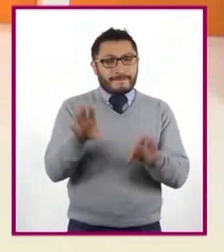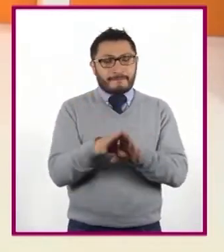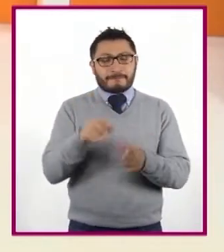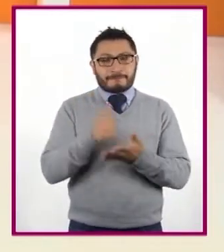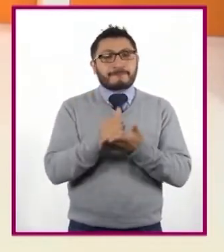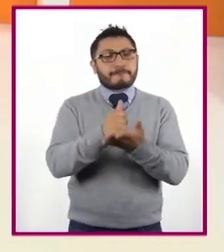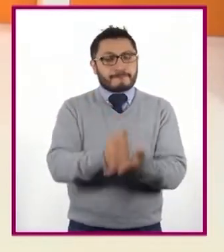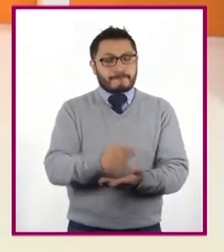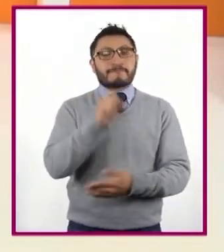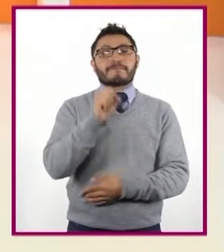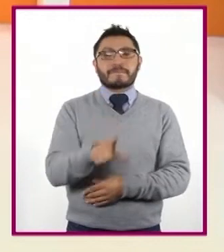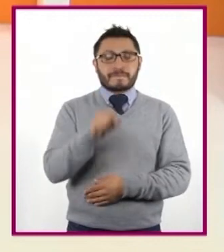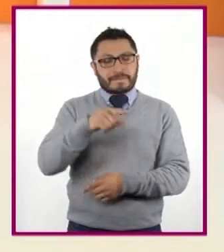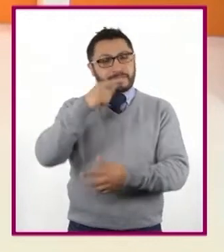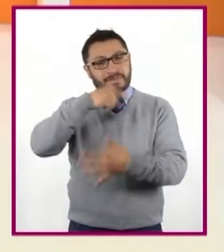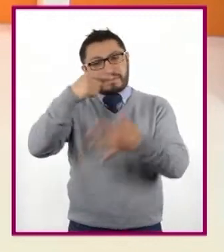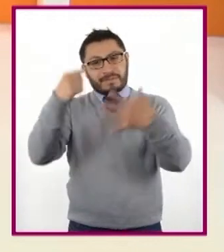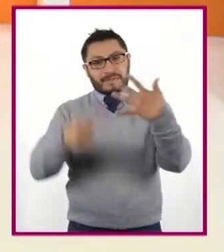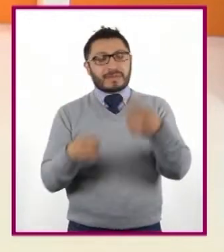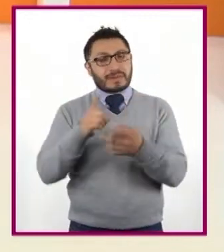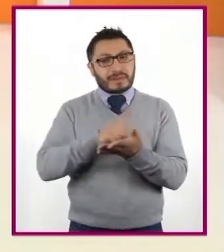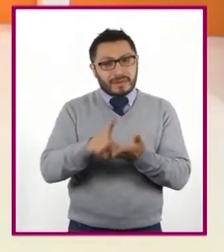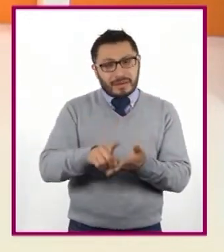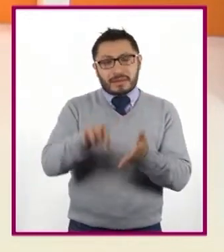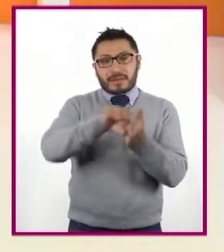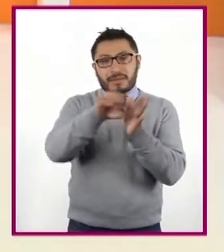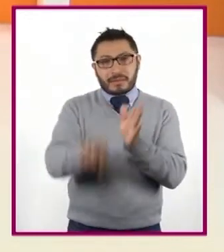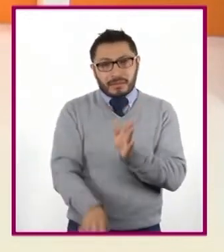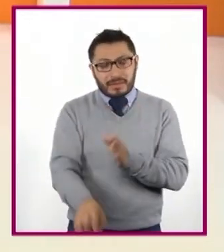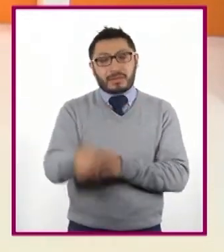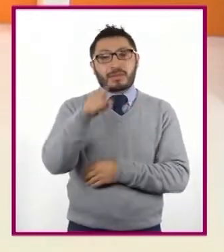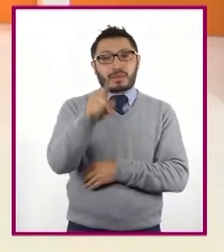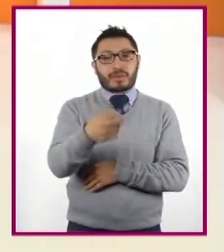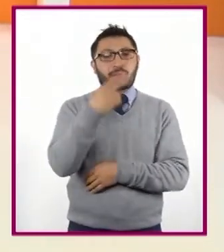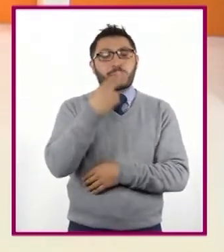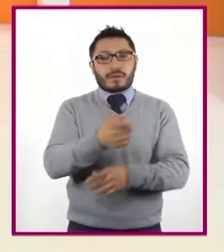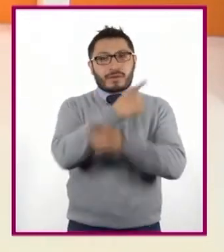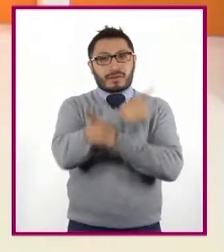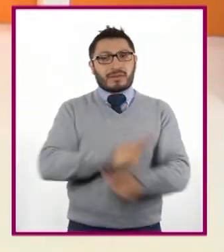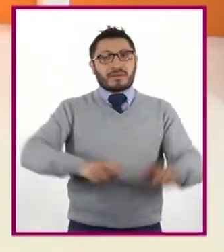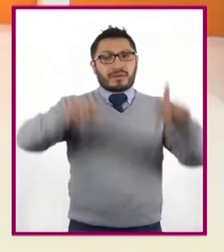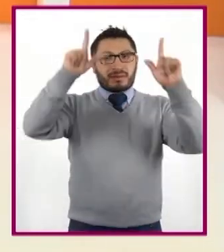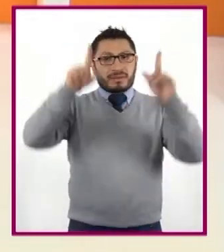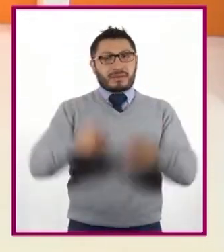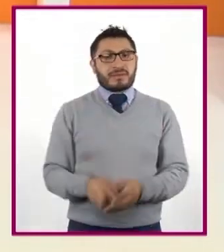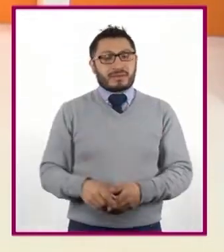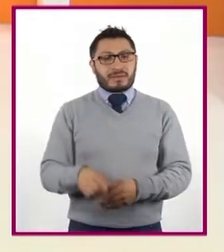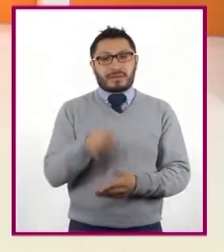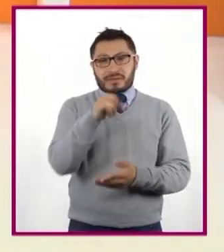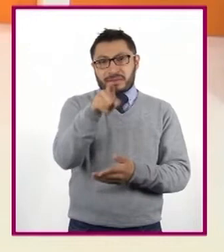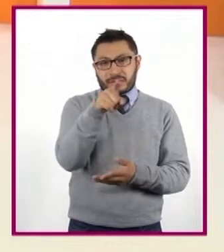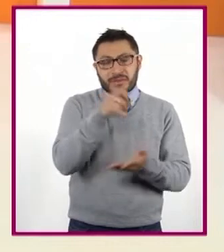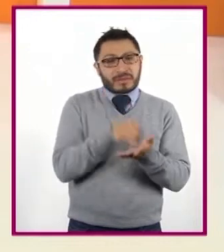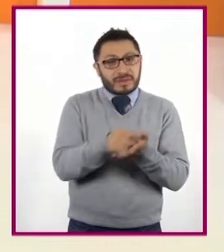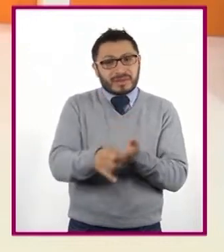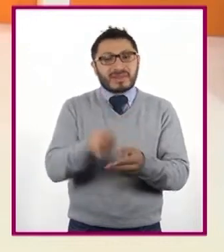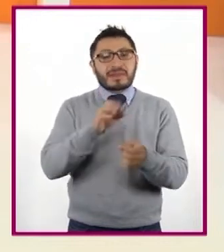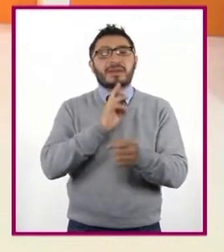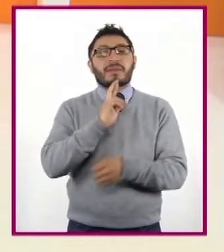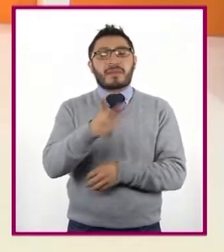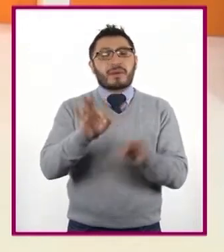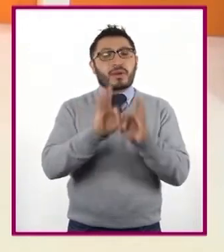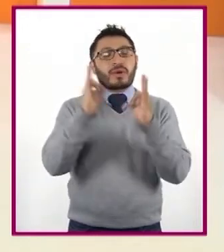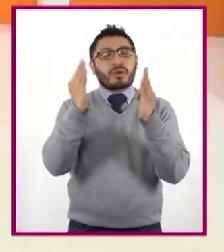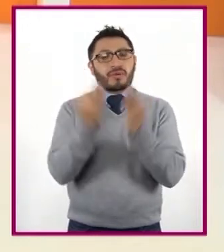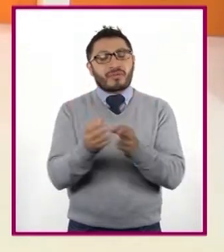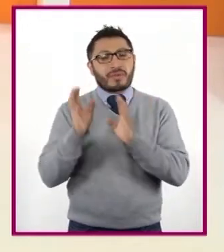ejercicio también de otros derechos. Por ejemplo, al ejercer la libertad, pueden decidir la mejor manera de cuidar